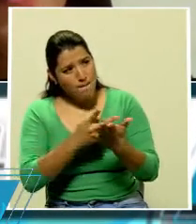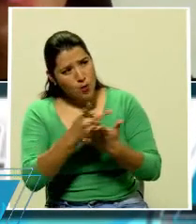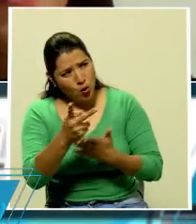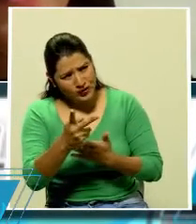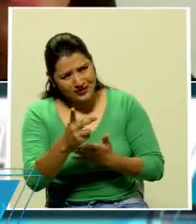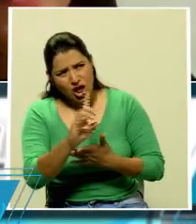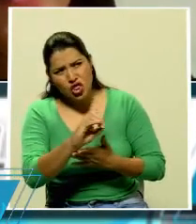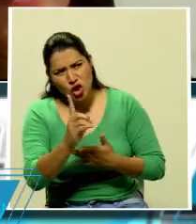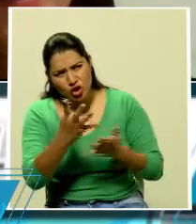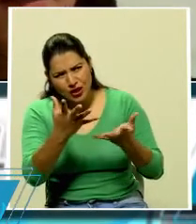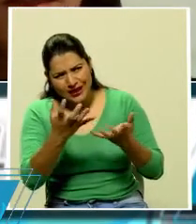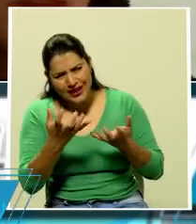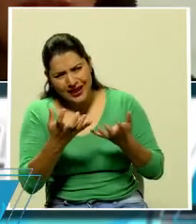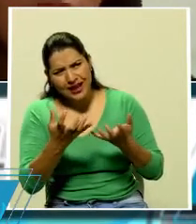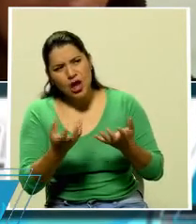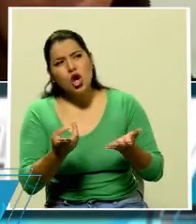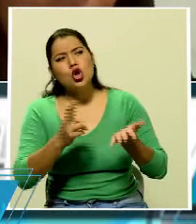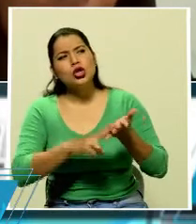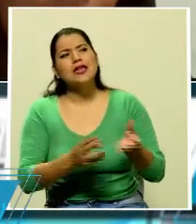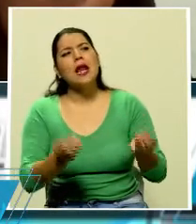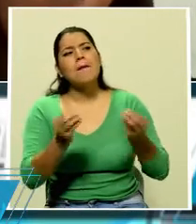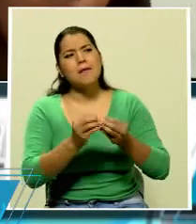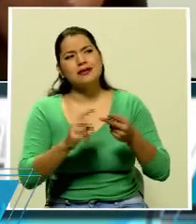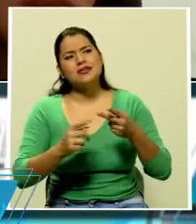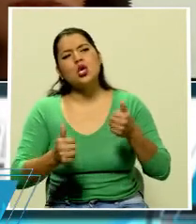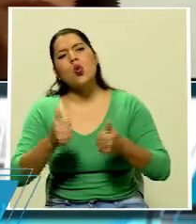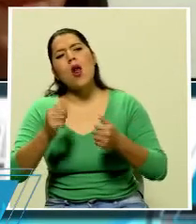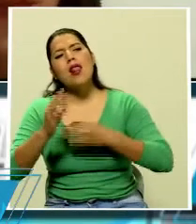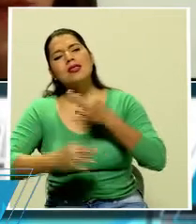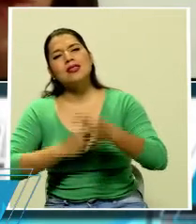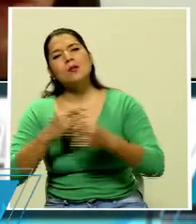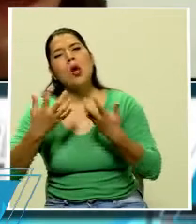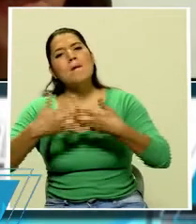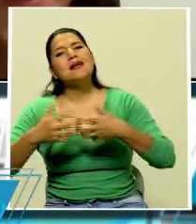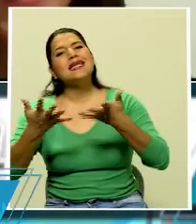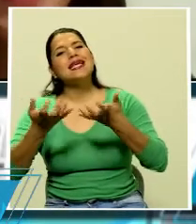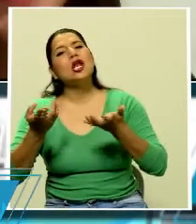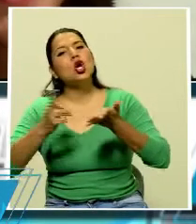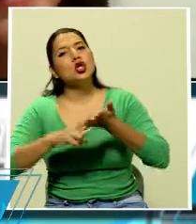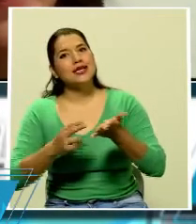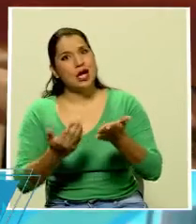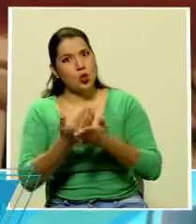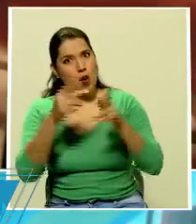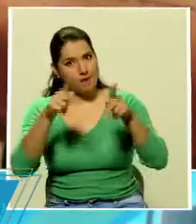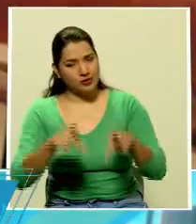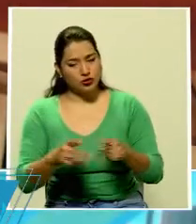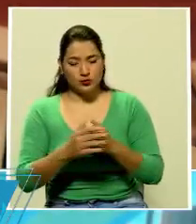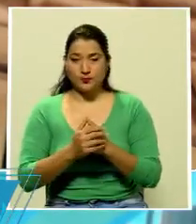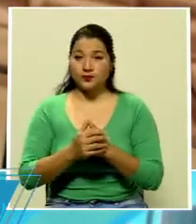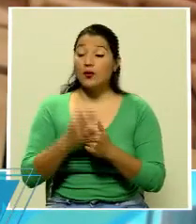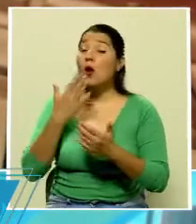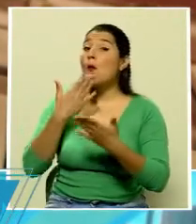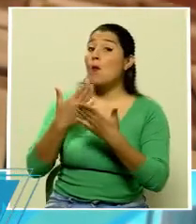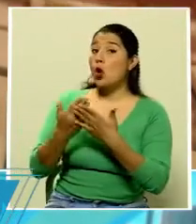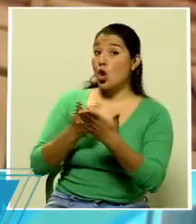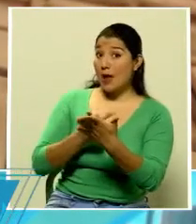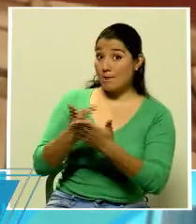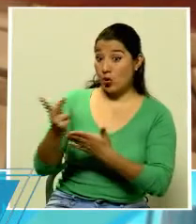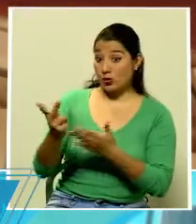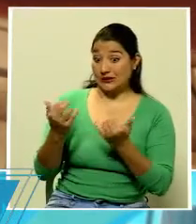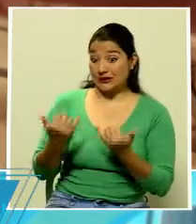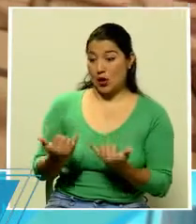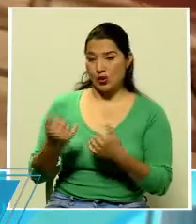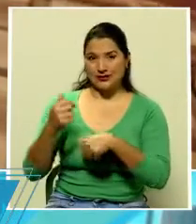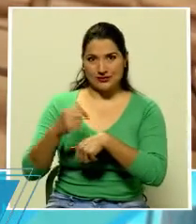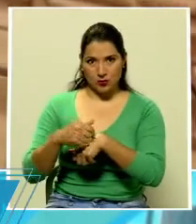empresa es la que tiene mayor intención de contratación? Ok, mira, Las provincias que en este momento